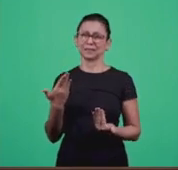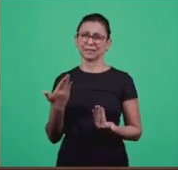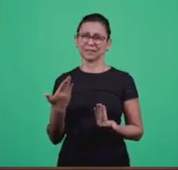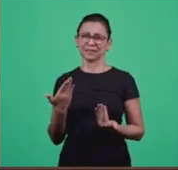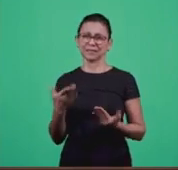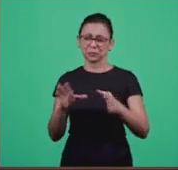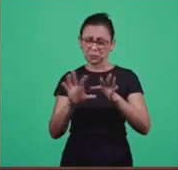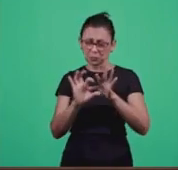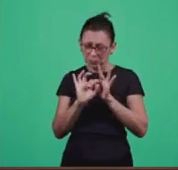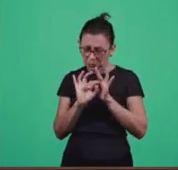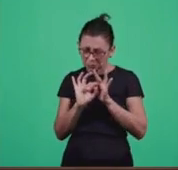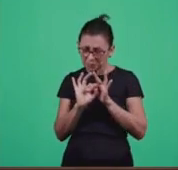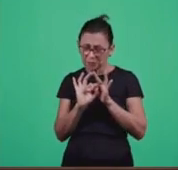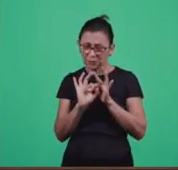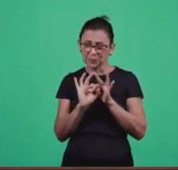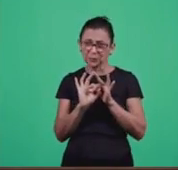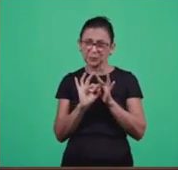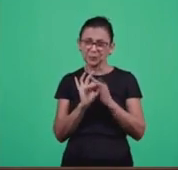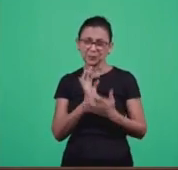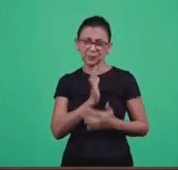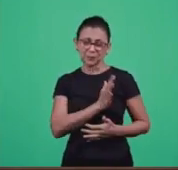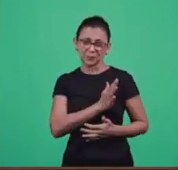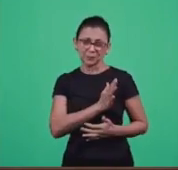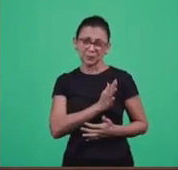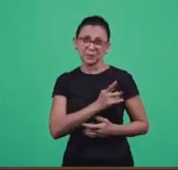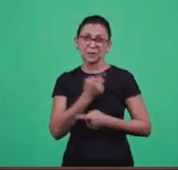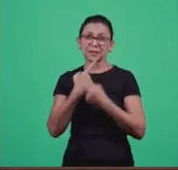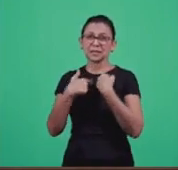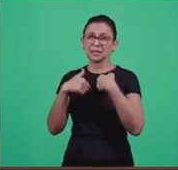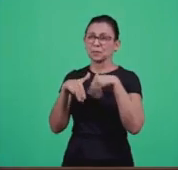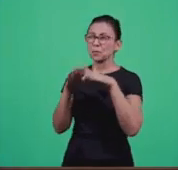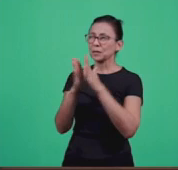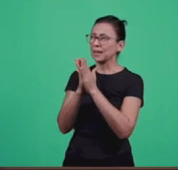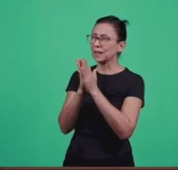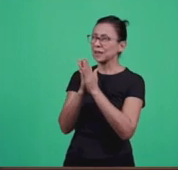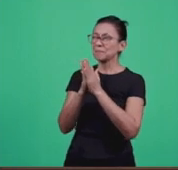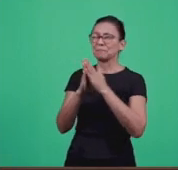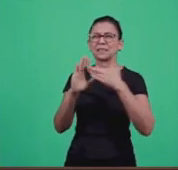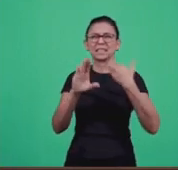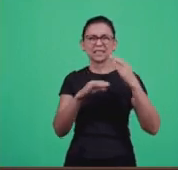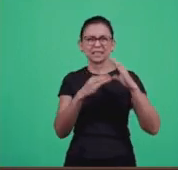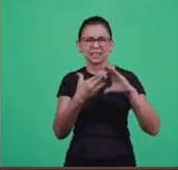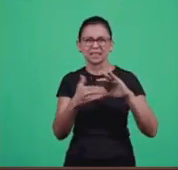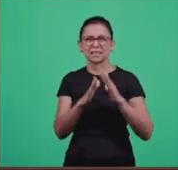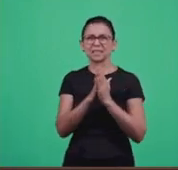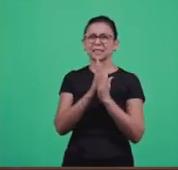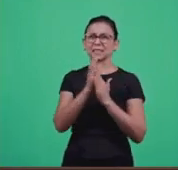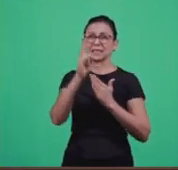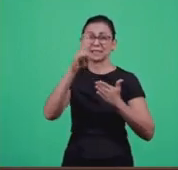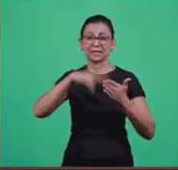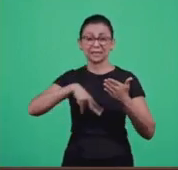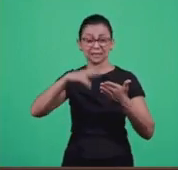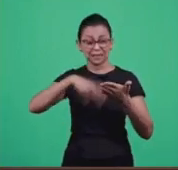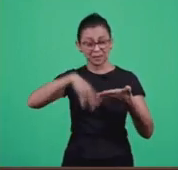la comunión que llena nuestros corazones. Y nosotros queremos orar, queremos cantar,